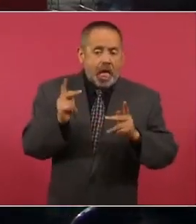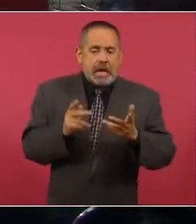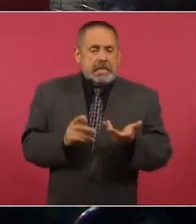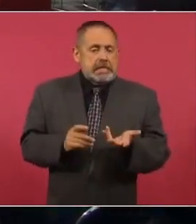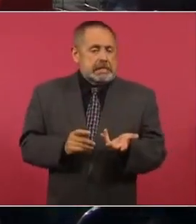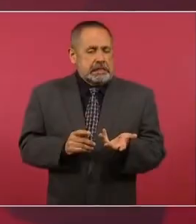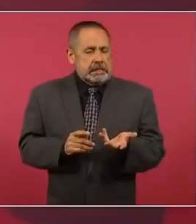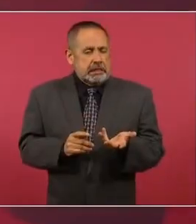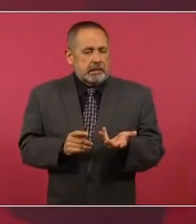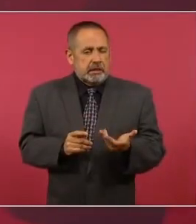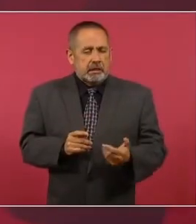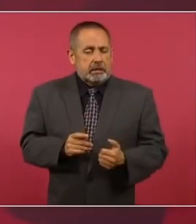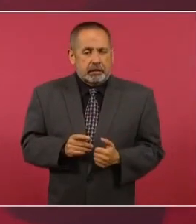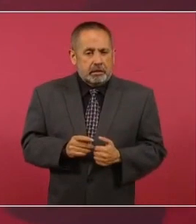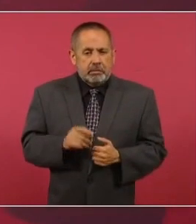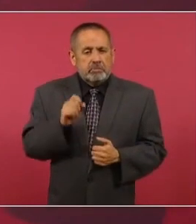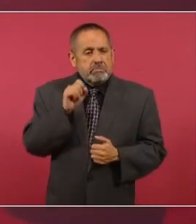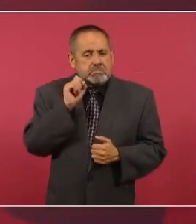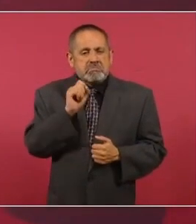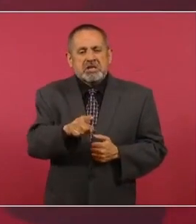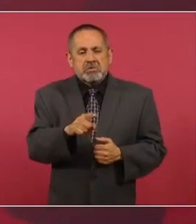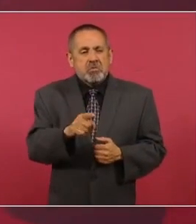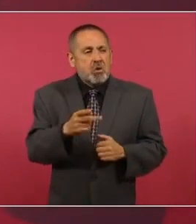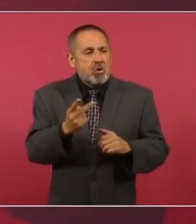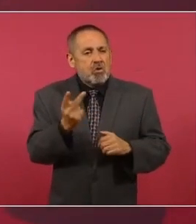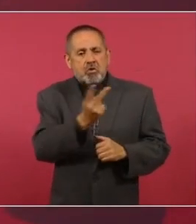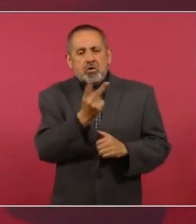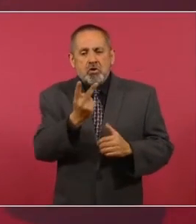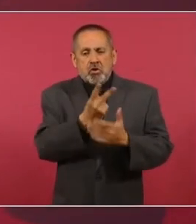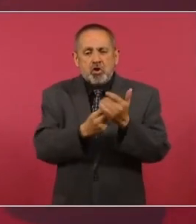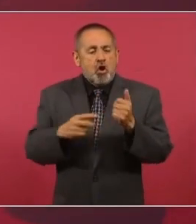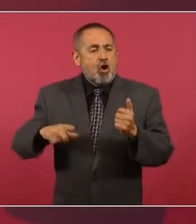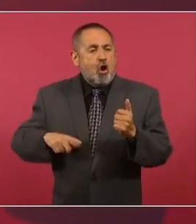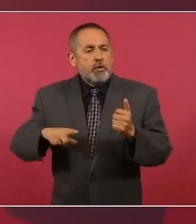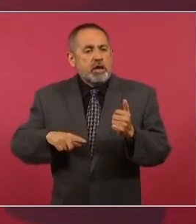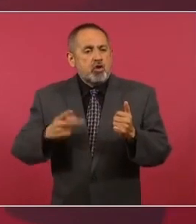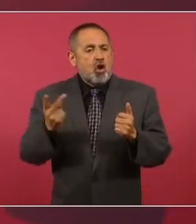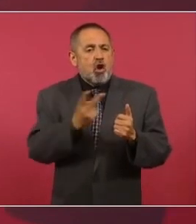cuándo fue un acuerdo entre gobiernos.